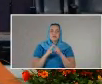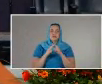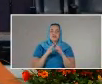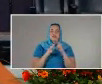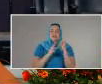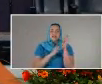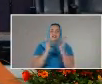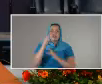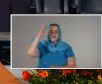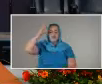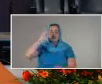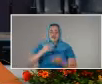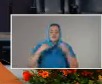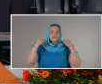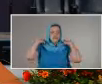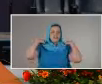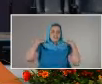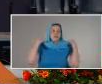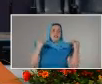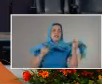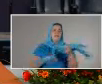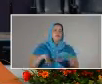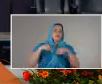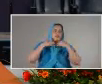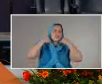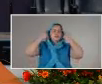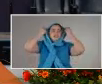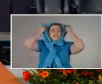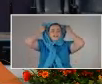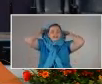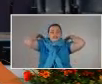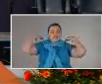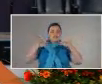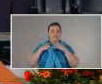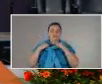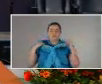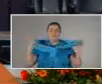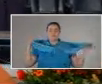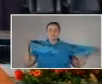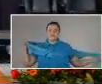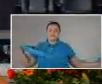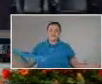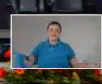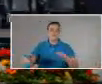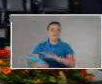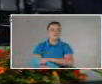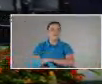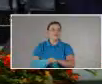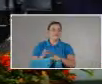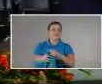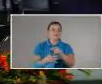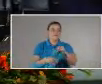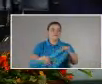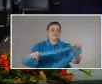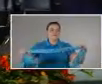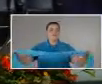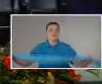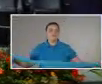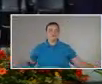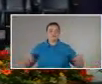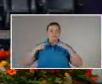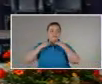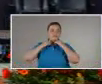Padre. Amén y amén. Démosle otro fuerte aplauso al Señor, hermano. ¿Se pueden quitar?